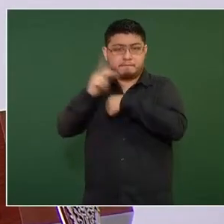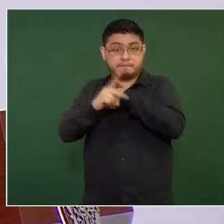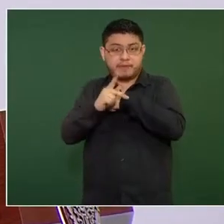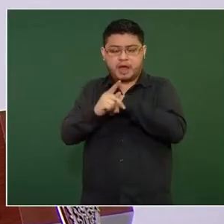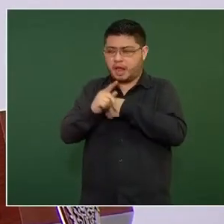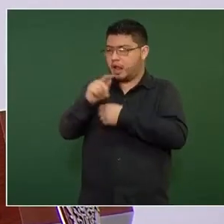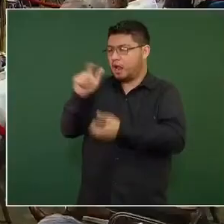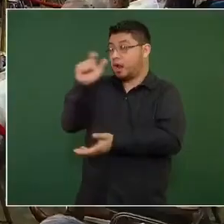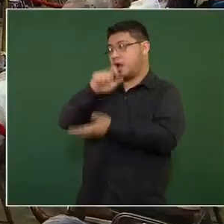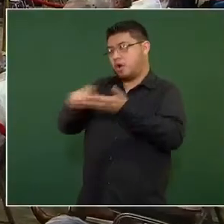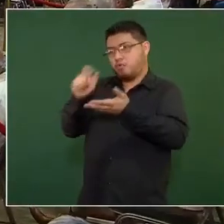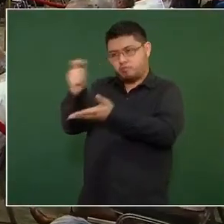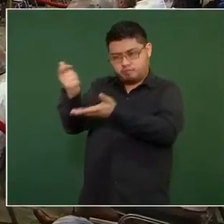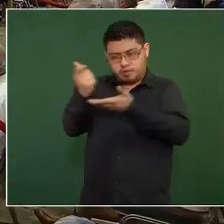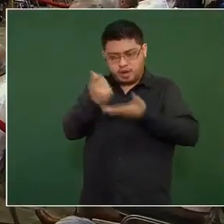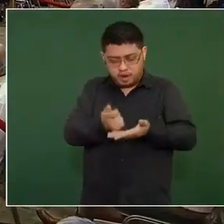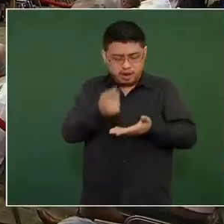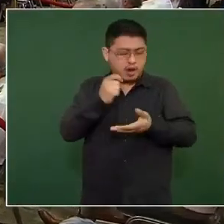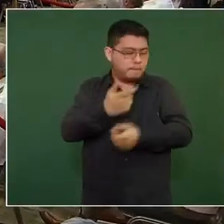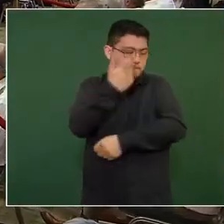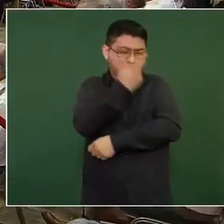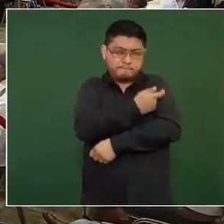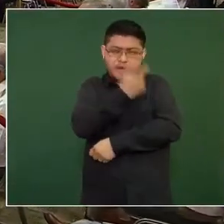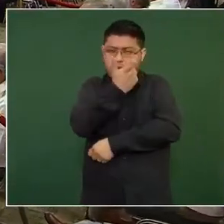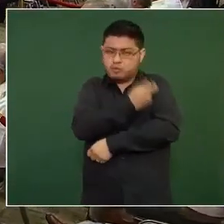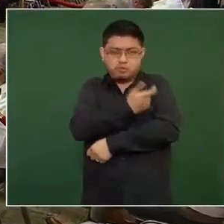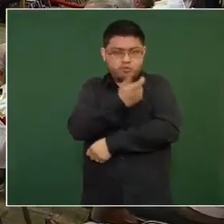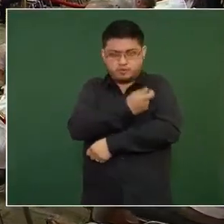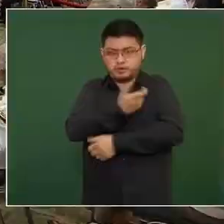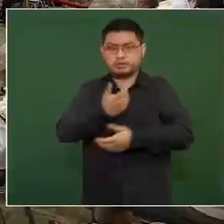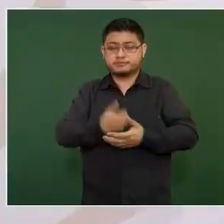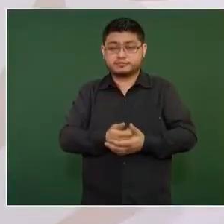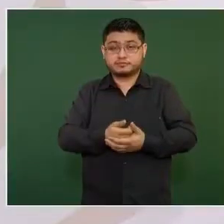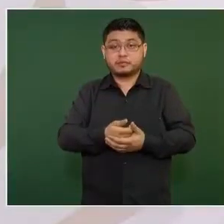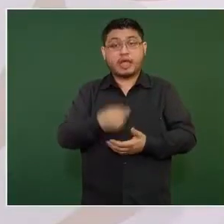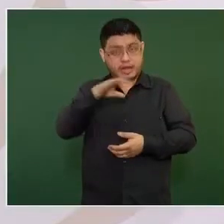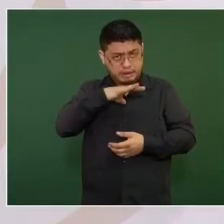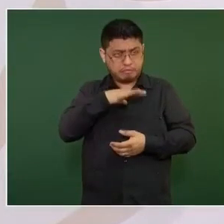obtener las vacunas porque teníamos disponibilidad de recursos.